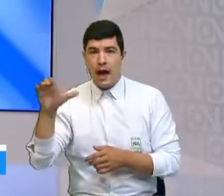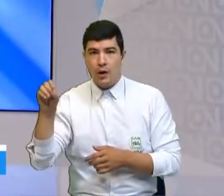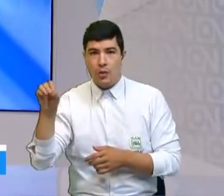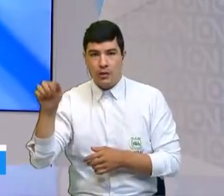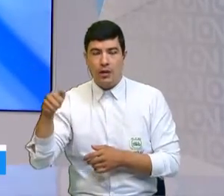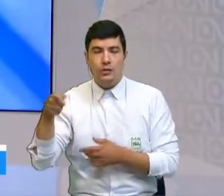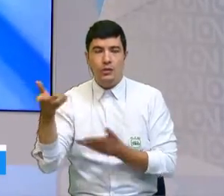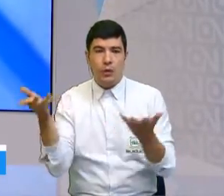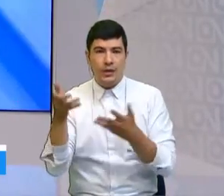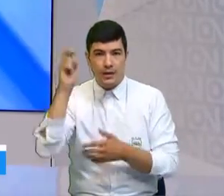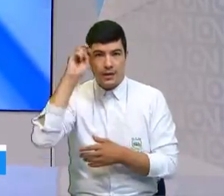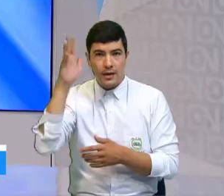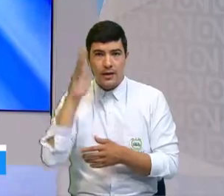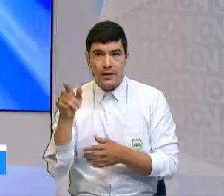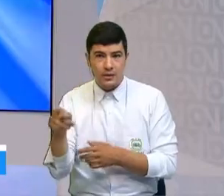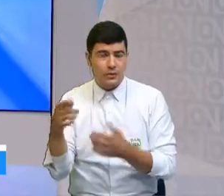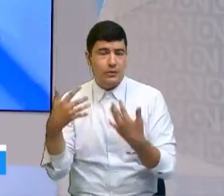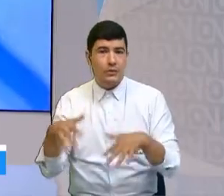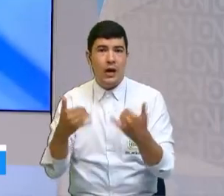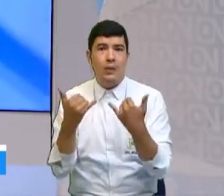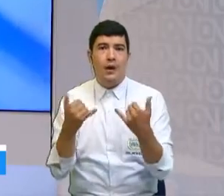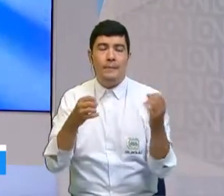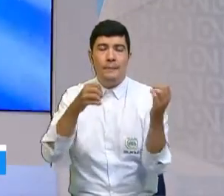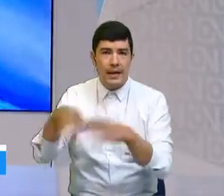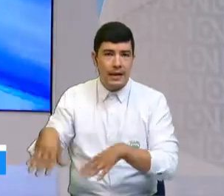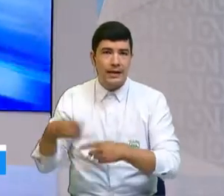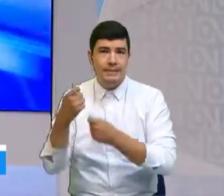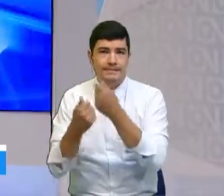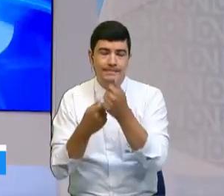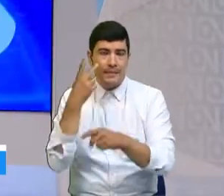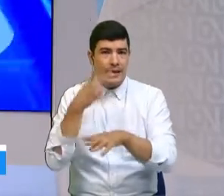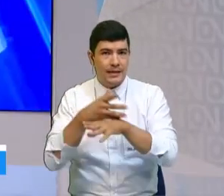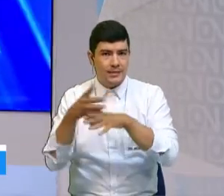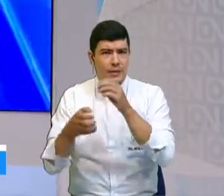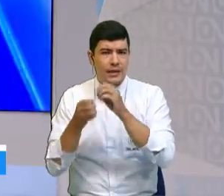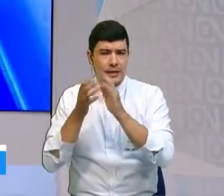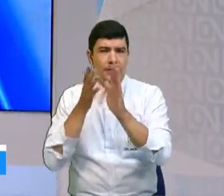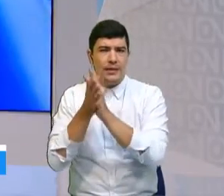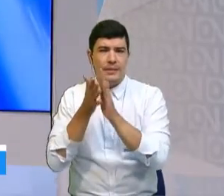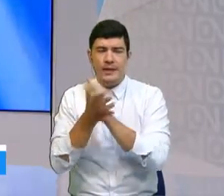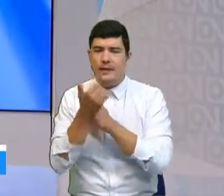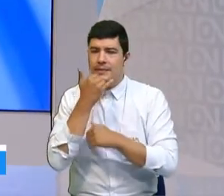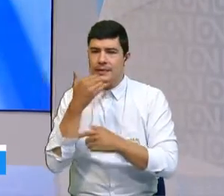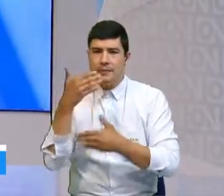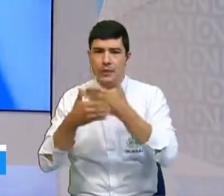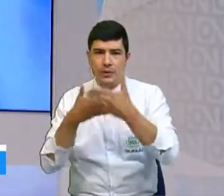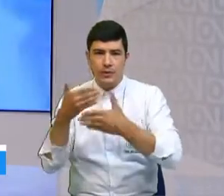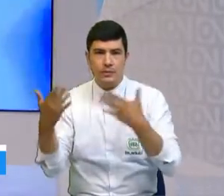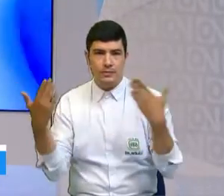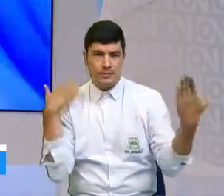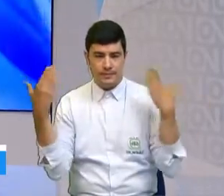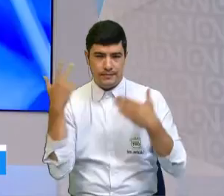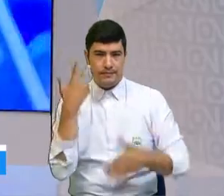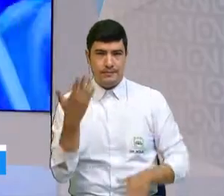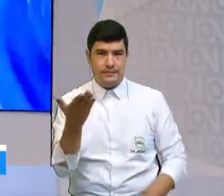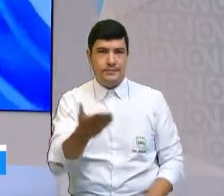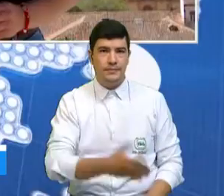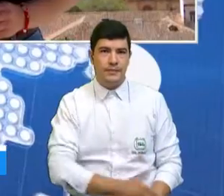reporta pérdidas incalculables. Hasta ahora, Doli Xiomara Niño nos tiene más información. ¿Qué dicen los campesinos, Doli? Buenas